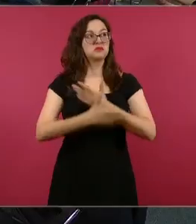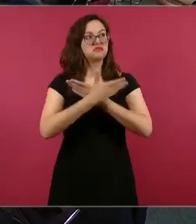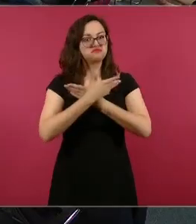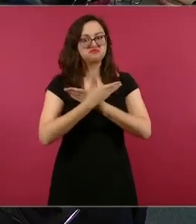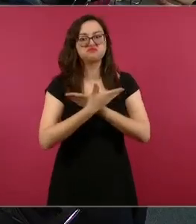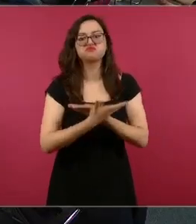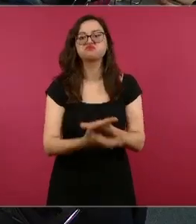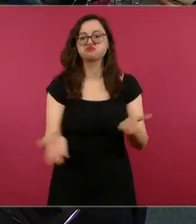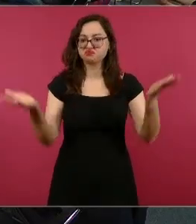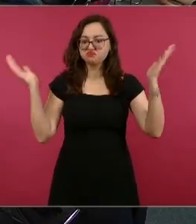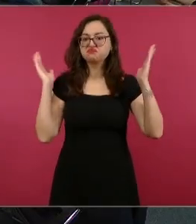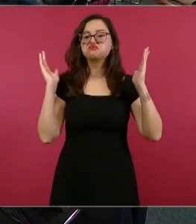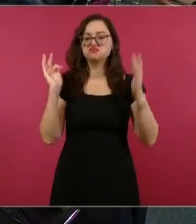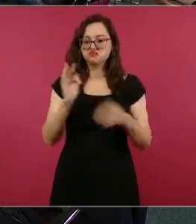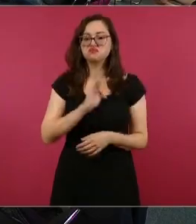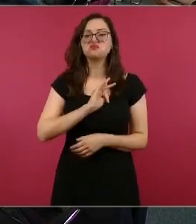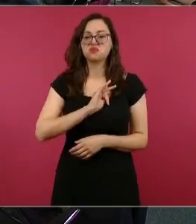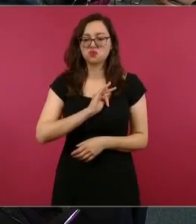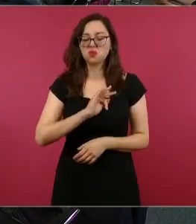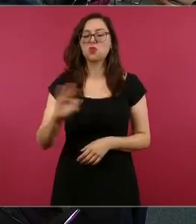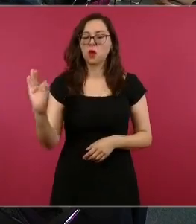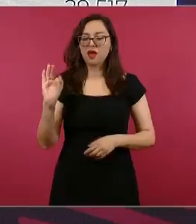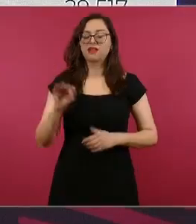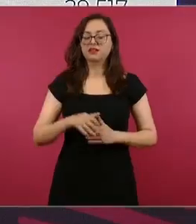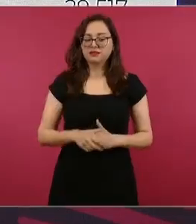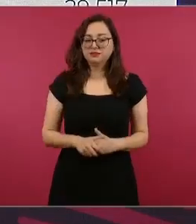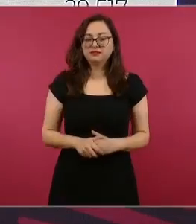que se consume en nuestro país.